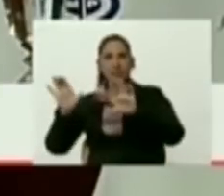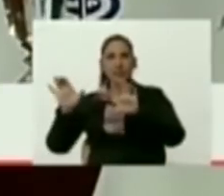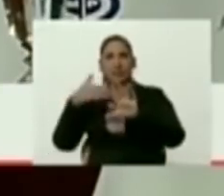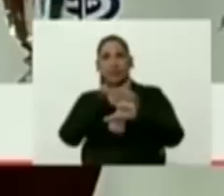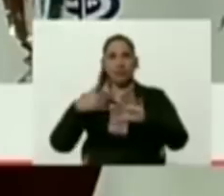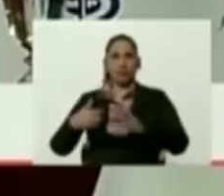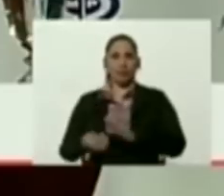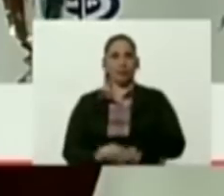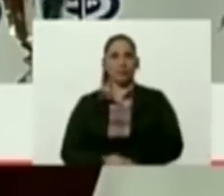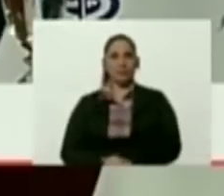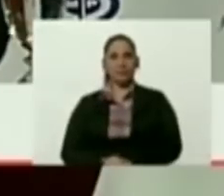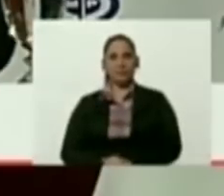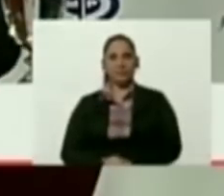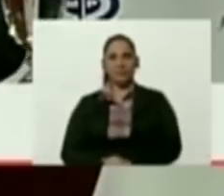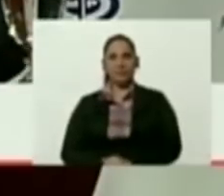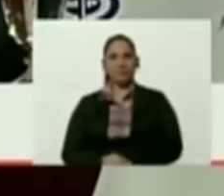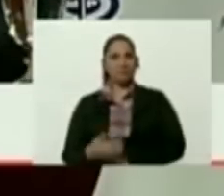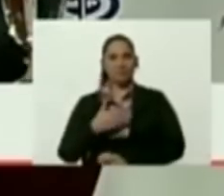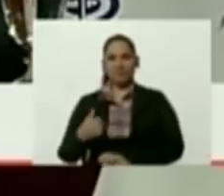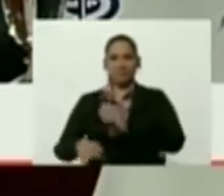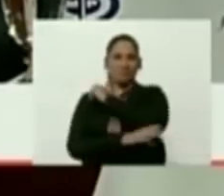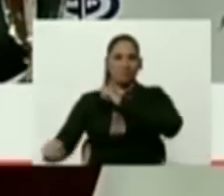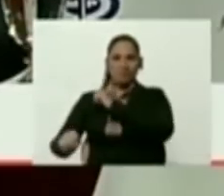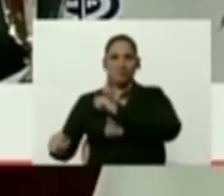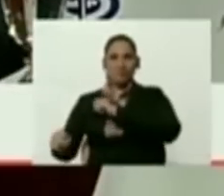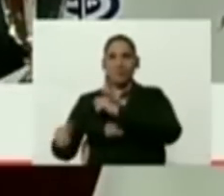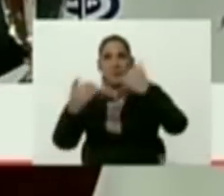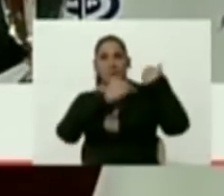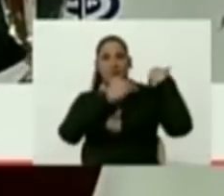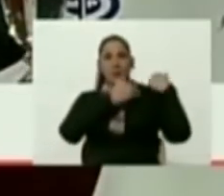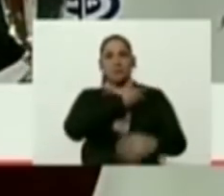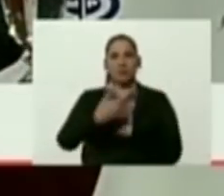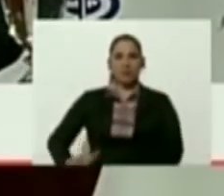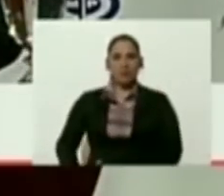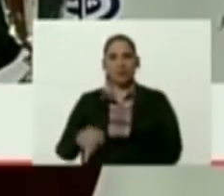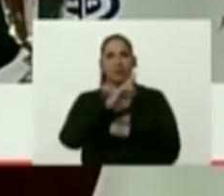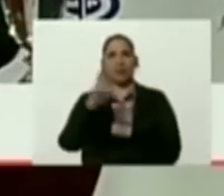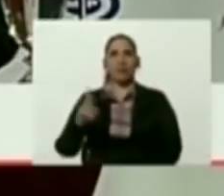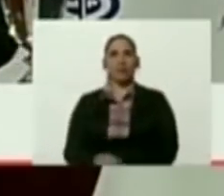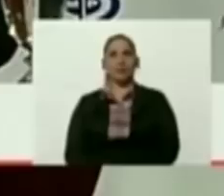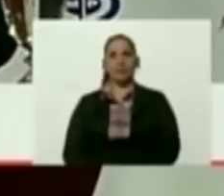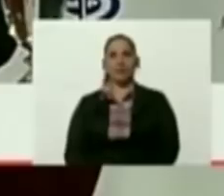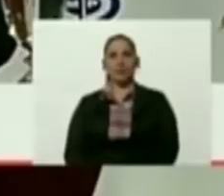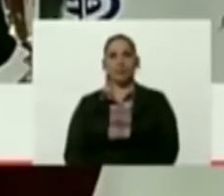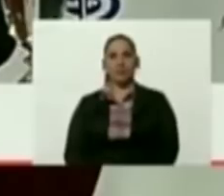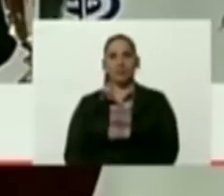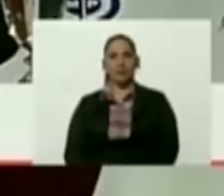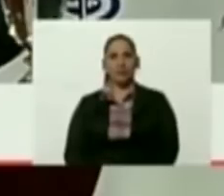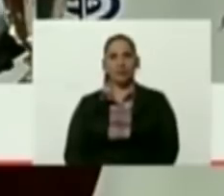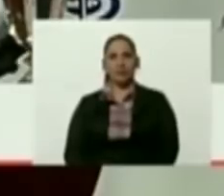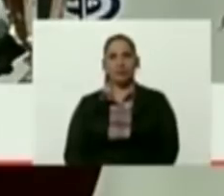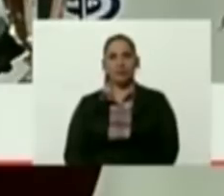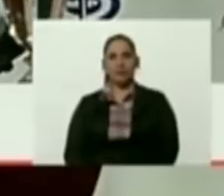no solamente usurpar el cargo de presidente de la República, sino que, como ya lo narré